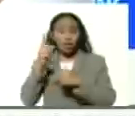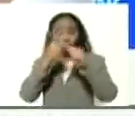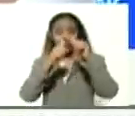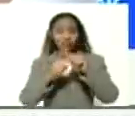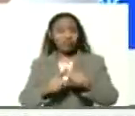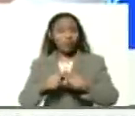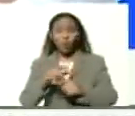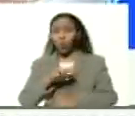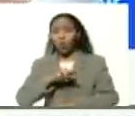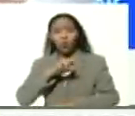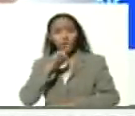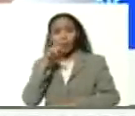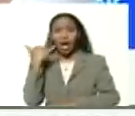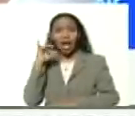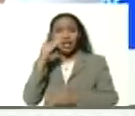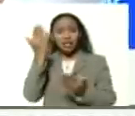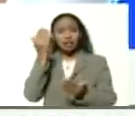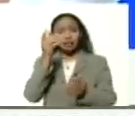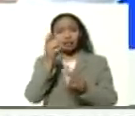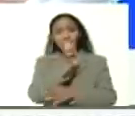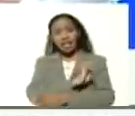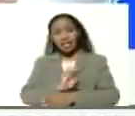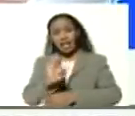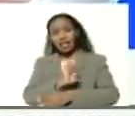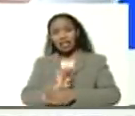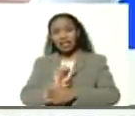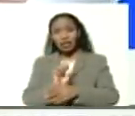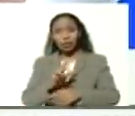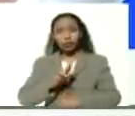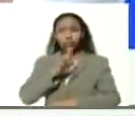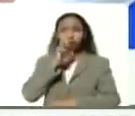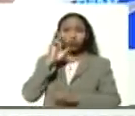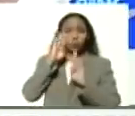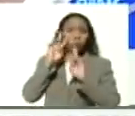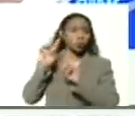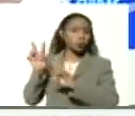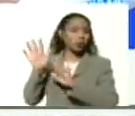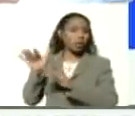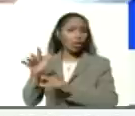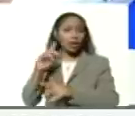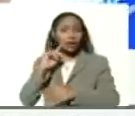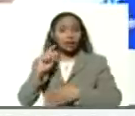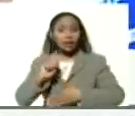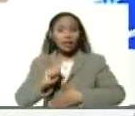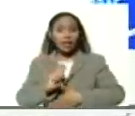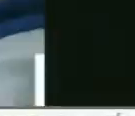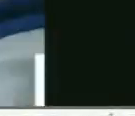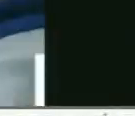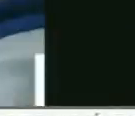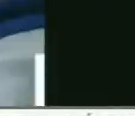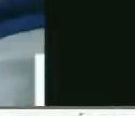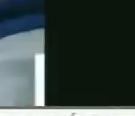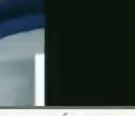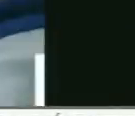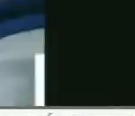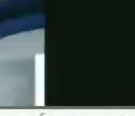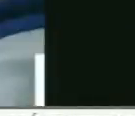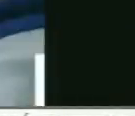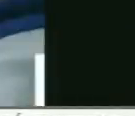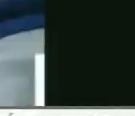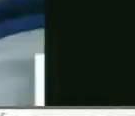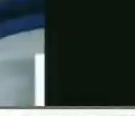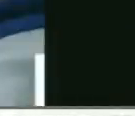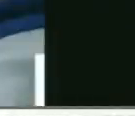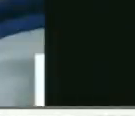lo sabemos estadísticamente además. Colombia, dice Telesur, una nota de Telesur, supera los